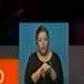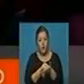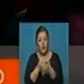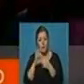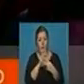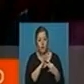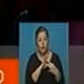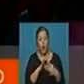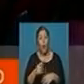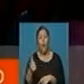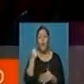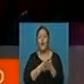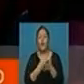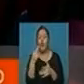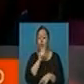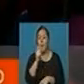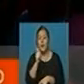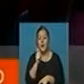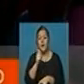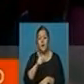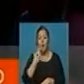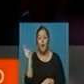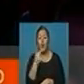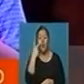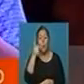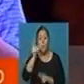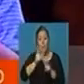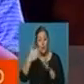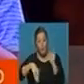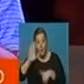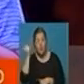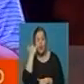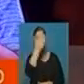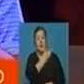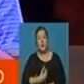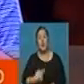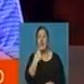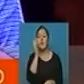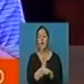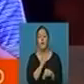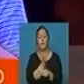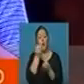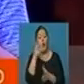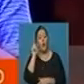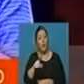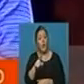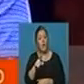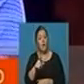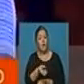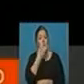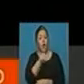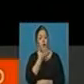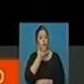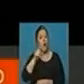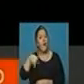violencia por la cual en dos meses han muerto más de 2.000 personas, en las cuales el presidente dice, bueno, usted delate al vecino